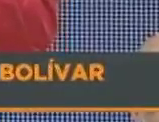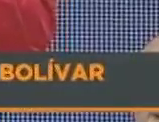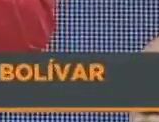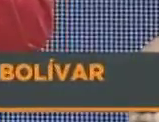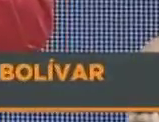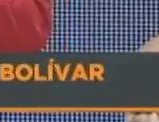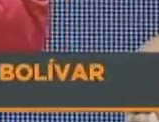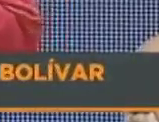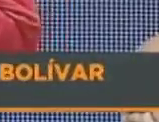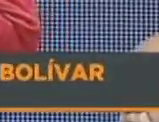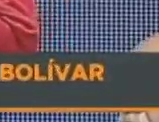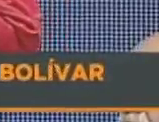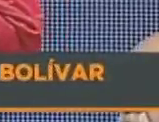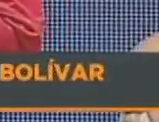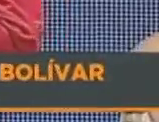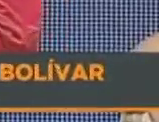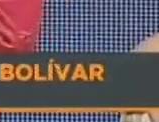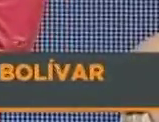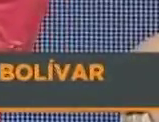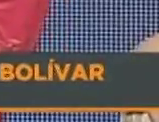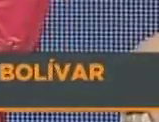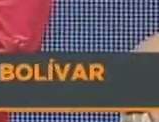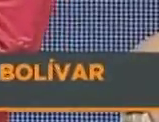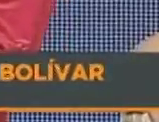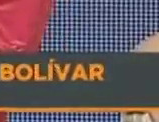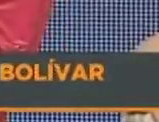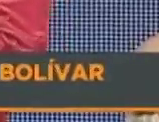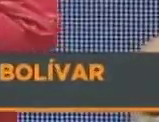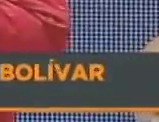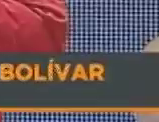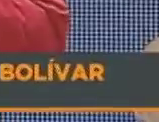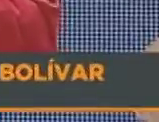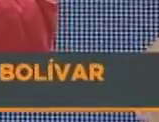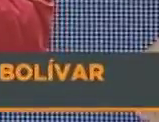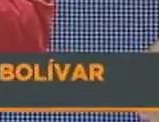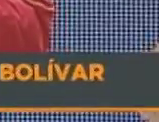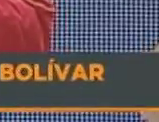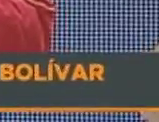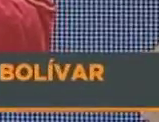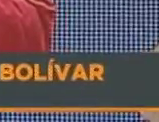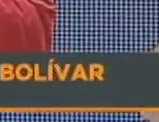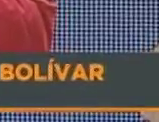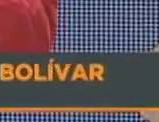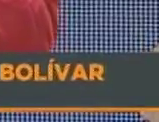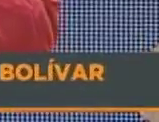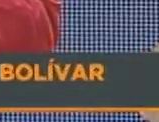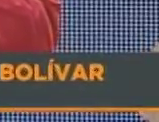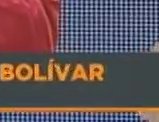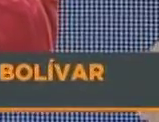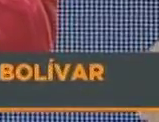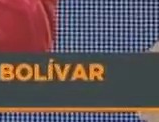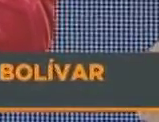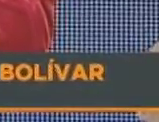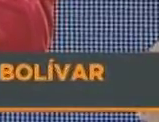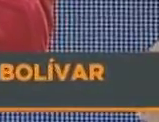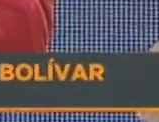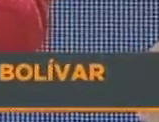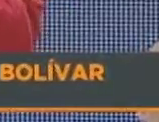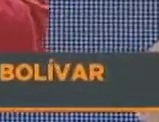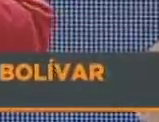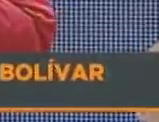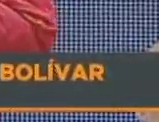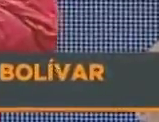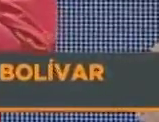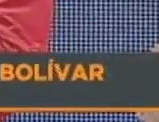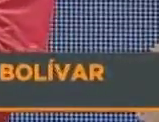hubiesen comenzado hace 6 meses, o hace 8 meses, o hace 1 año, o es que no sabían que eso iba a ocurrir.